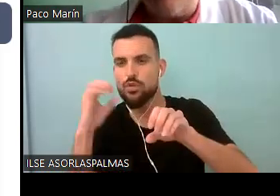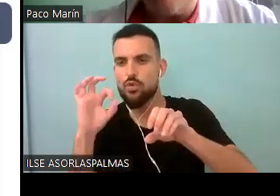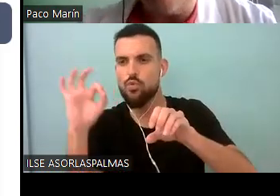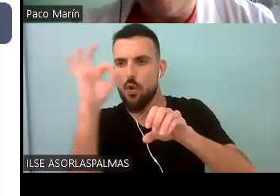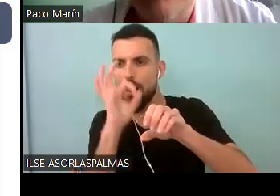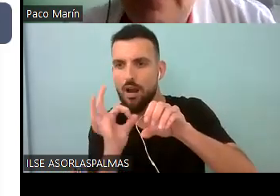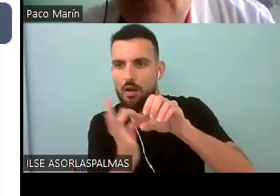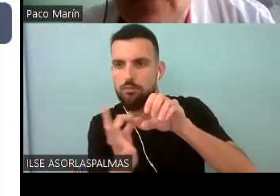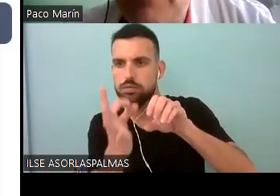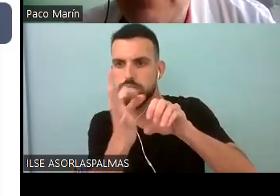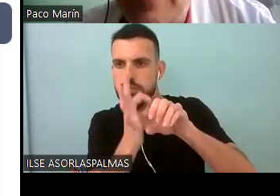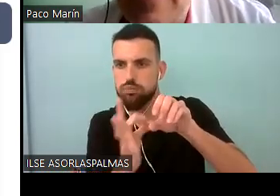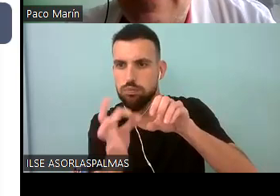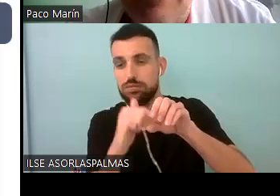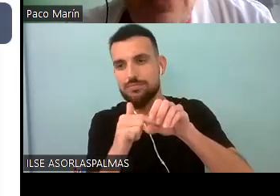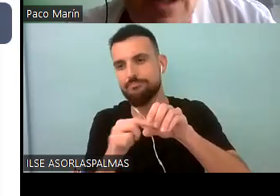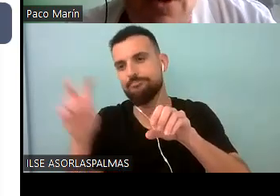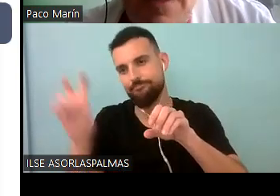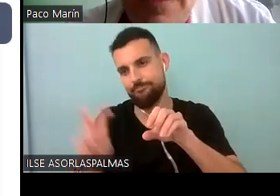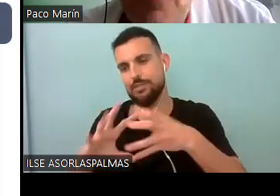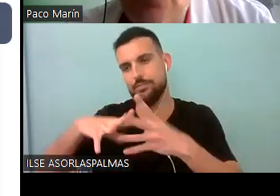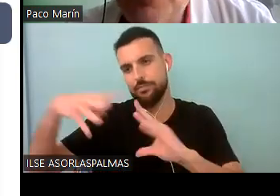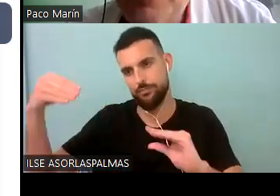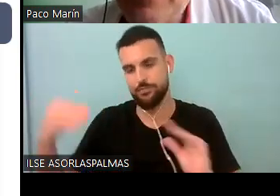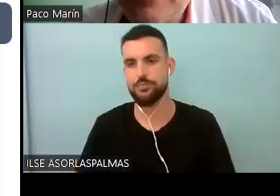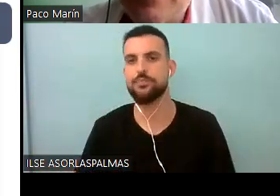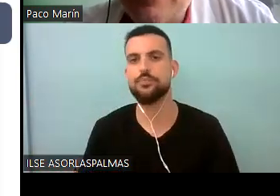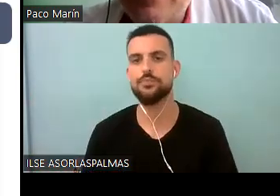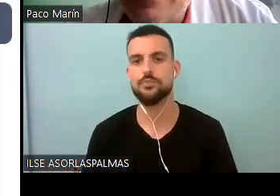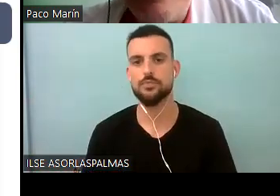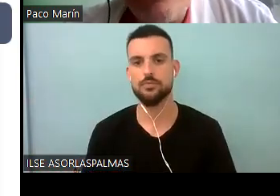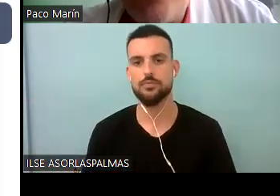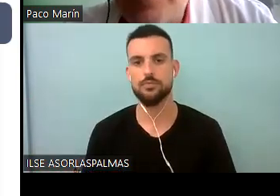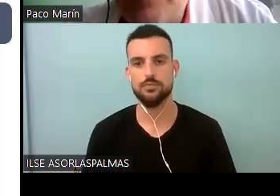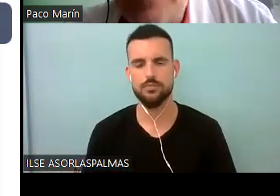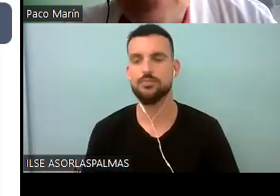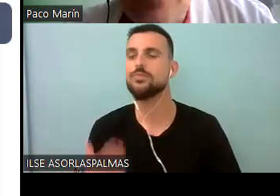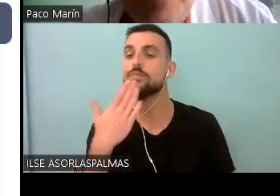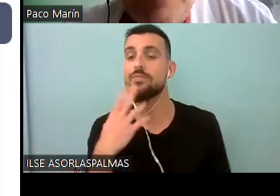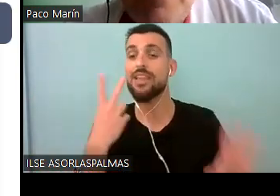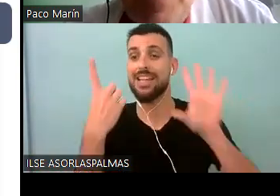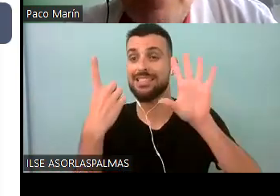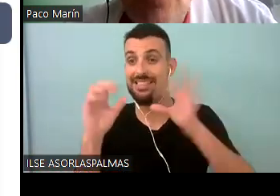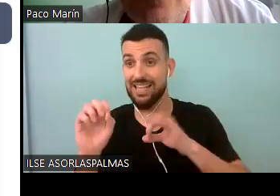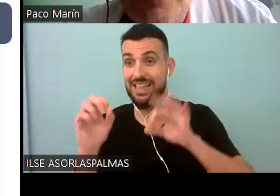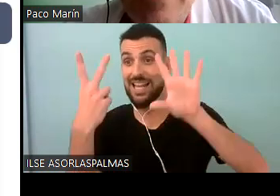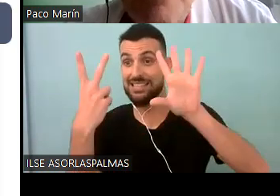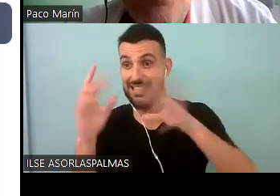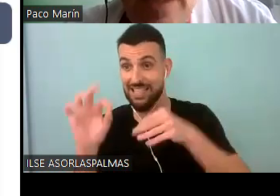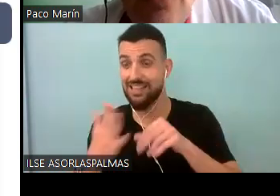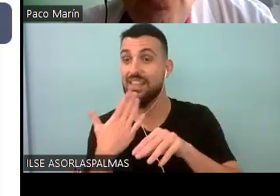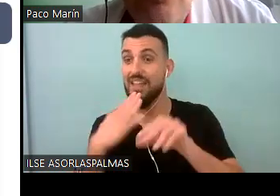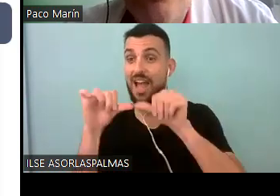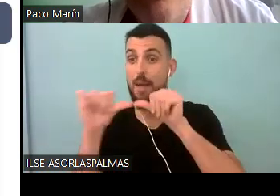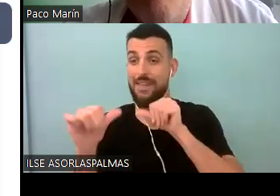que aumenta la susceptibilidad a la fractura, como comentábamos. A partir de los 60-70 años, la pérdida de masa ósea es similar en